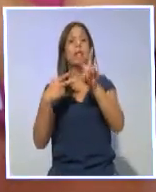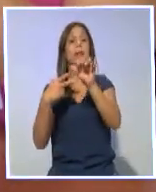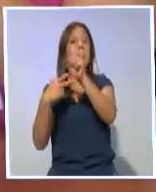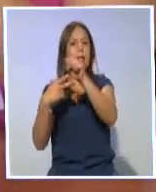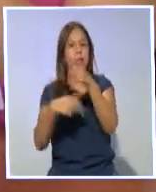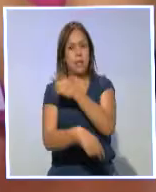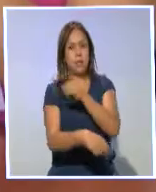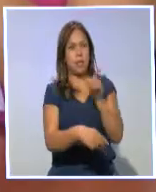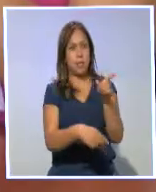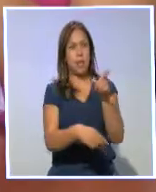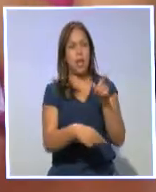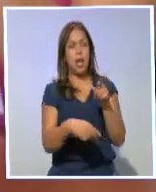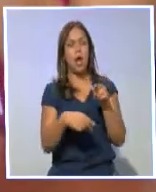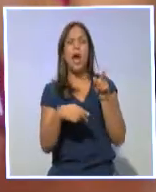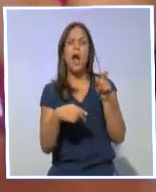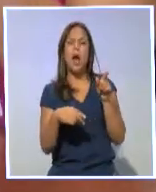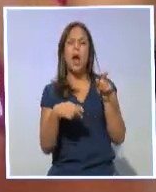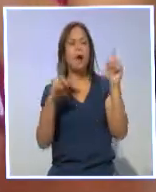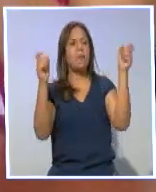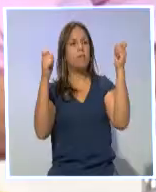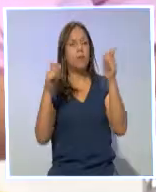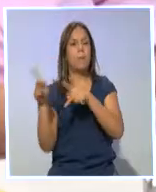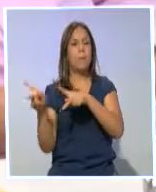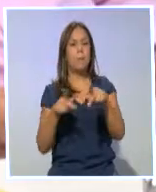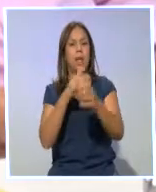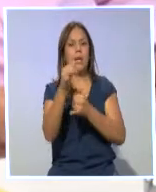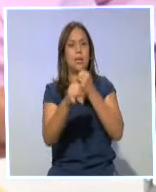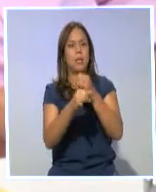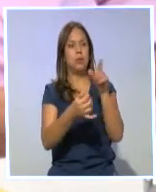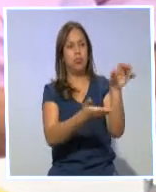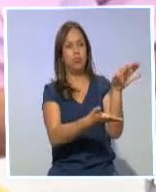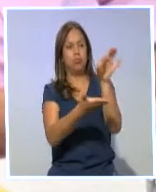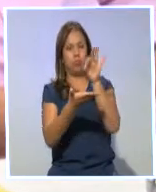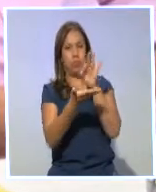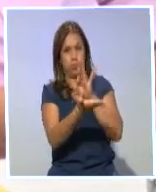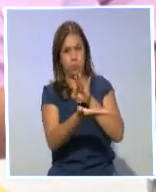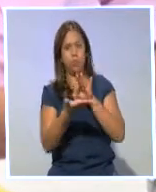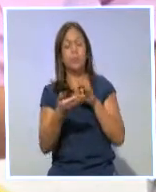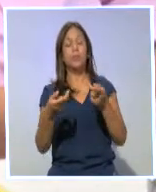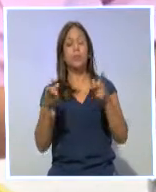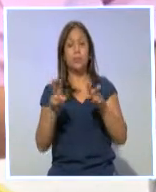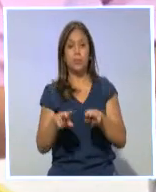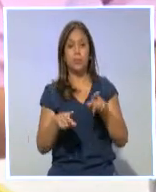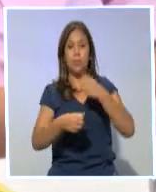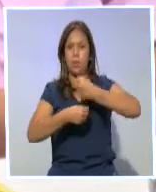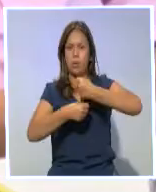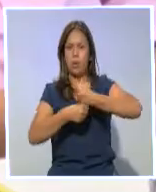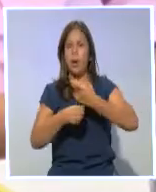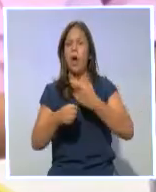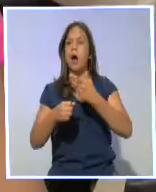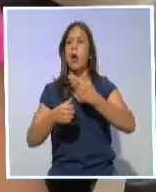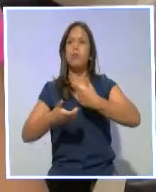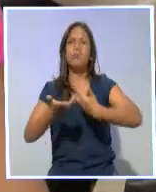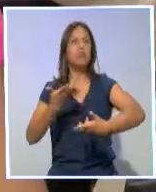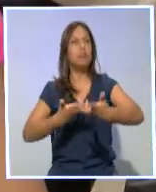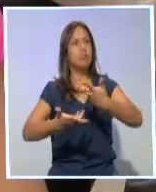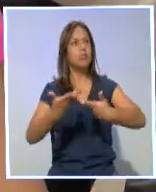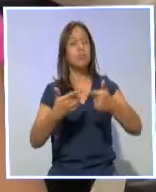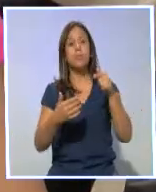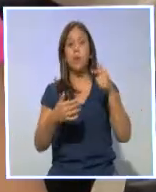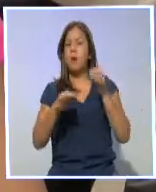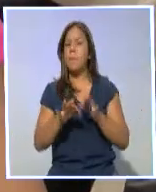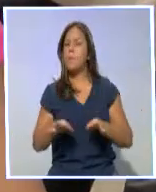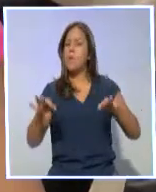de la organización no gubernamental Plan Internacional. Aquí expusieron sus criterios sobre el trabajo parlamentario. Sería